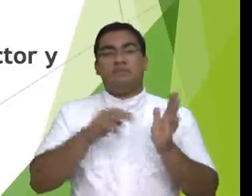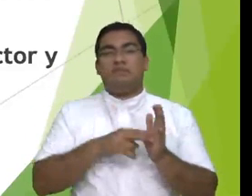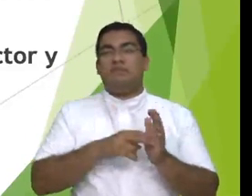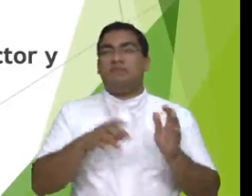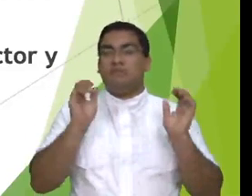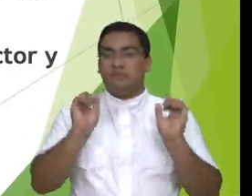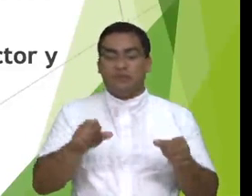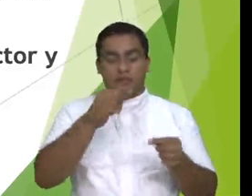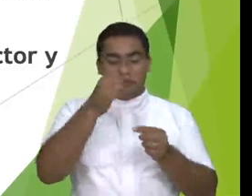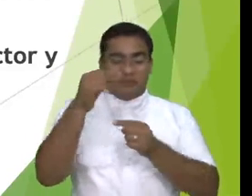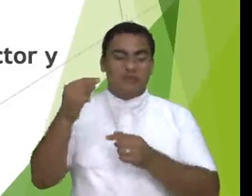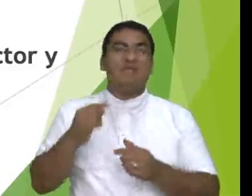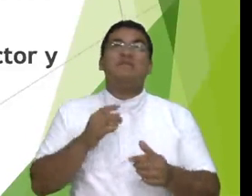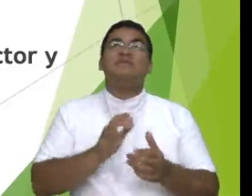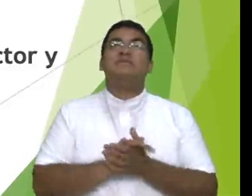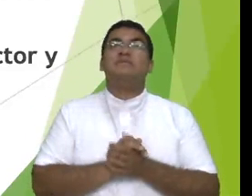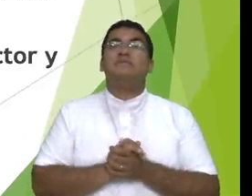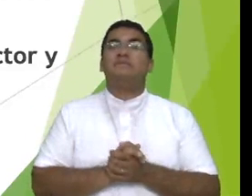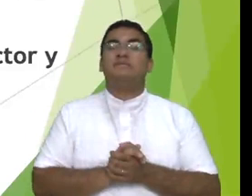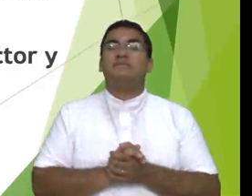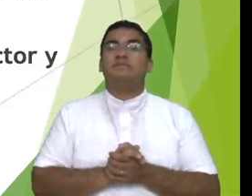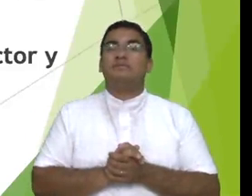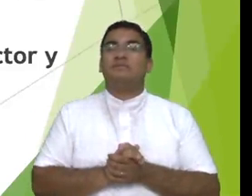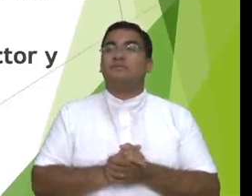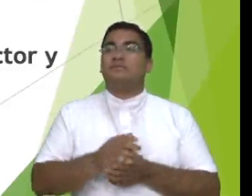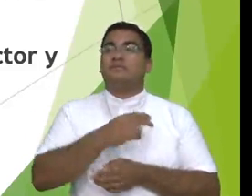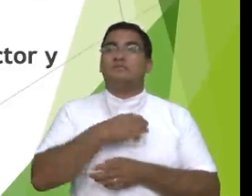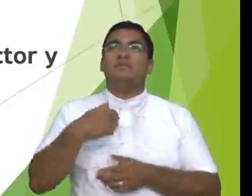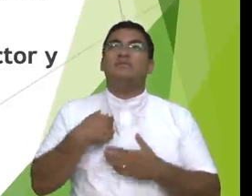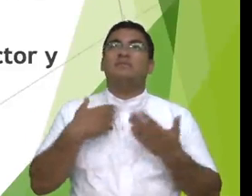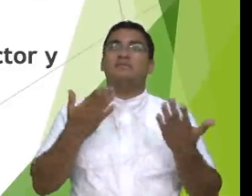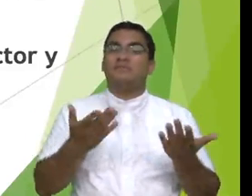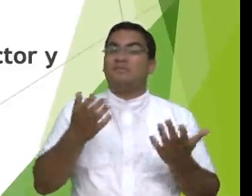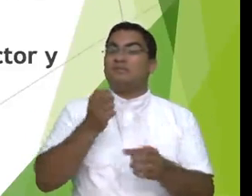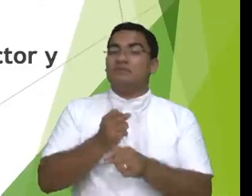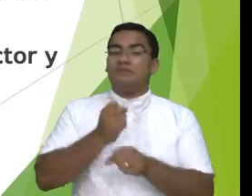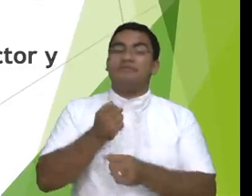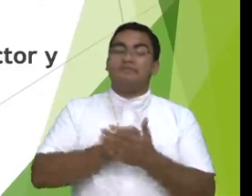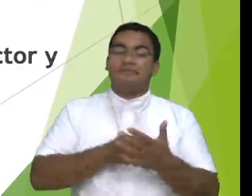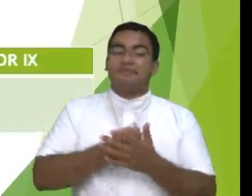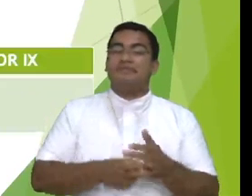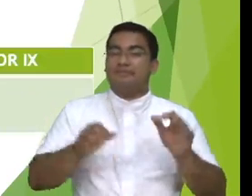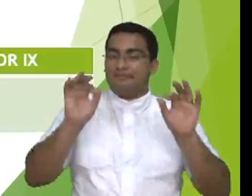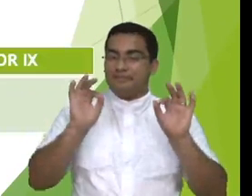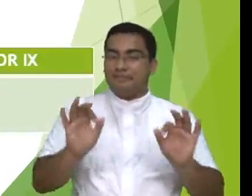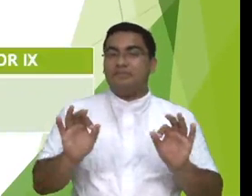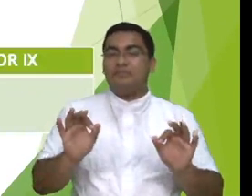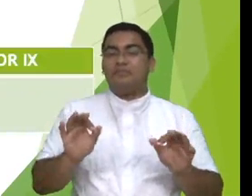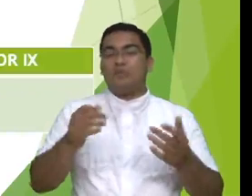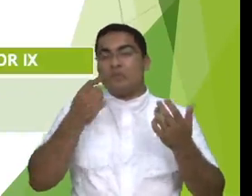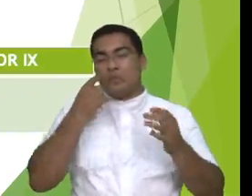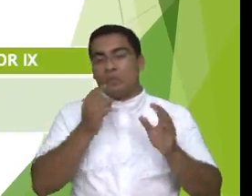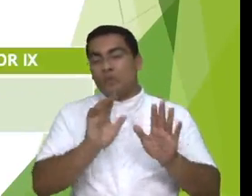en un frasco pequeño. Bien, eso. Entonces estamos haciendo el esfuerzo por garantizar el suministro adecuado, el tratamiento